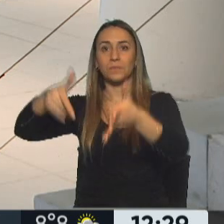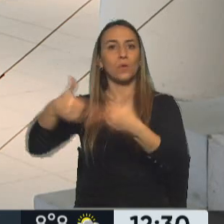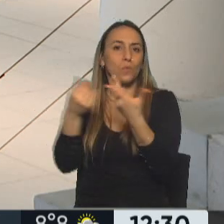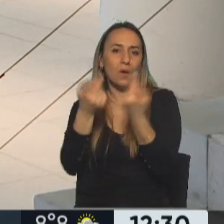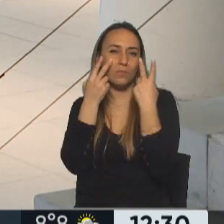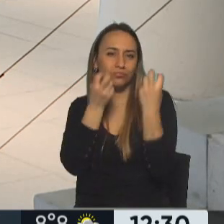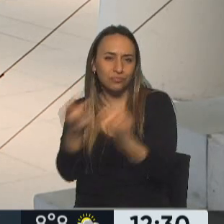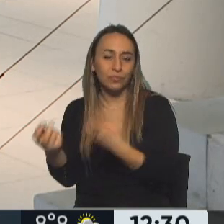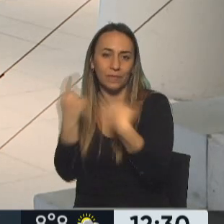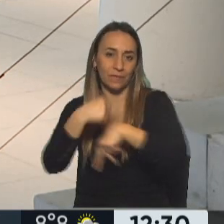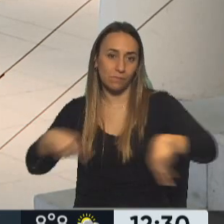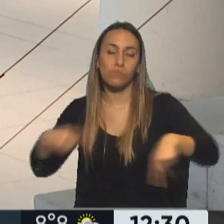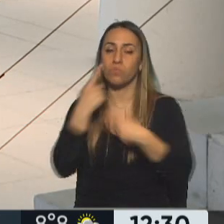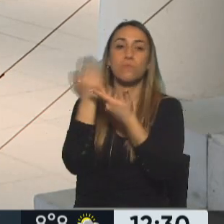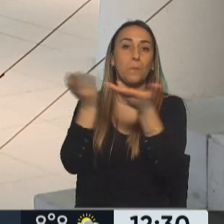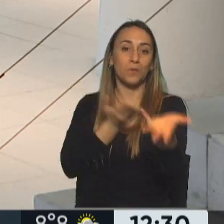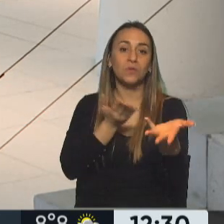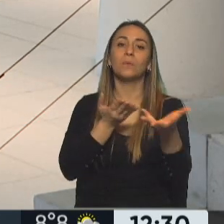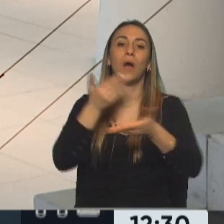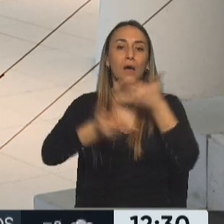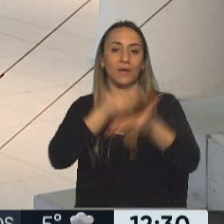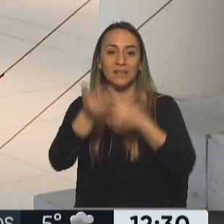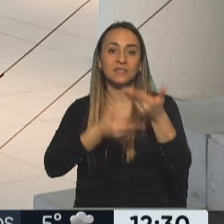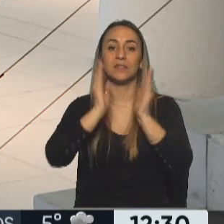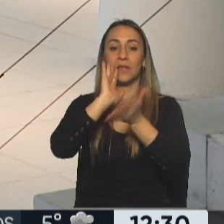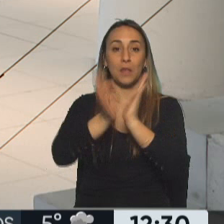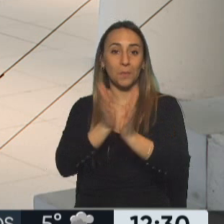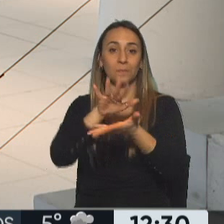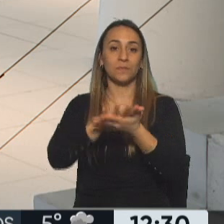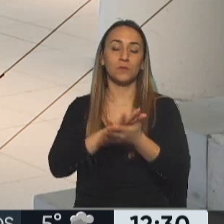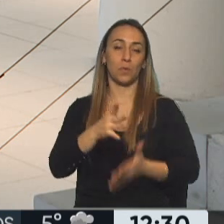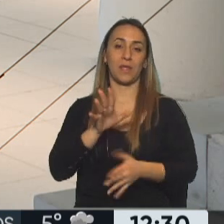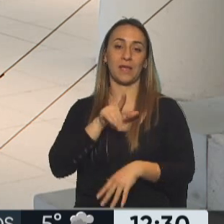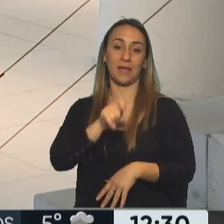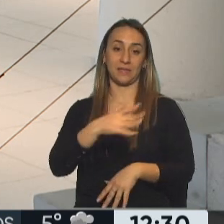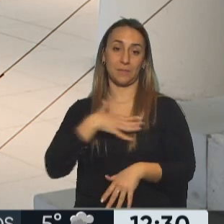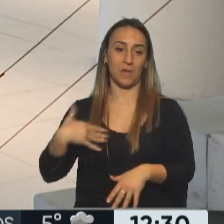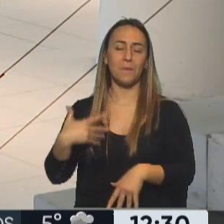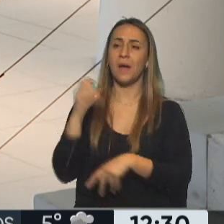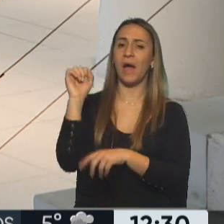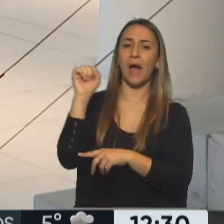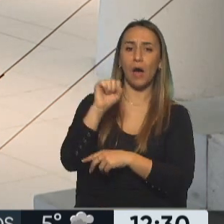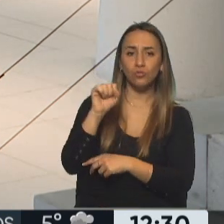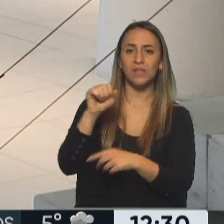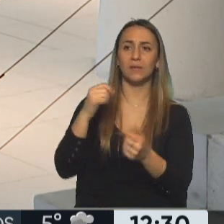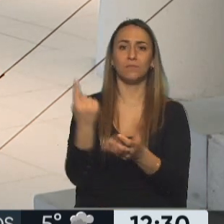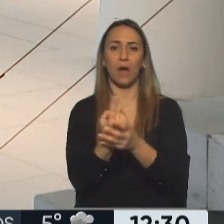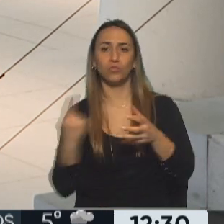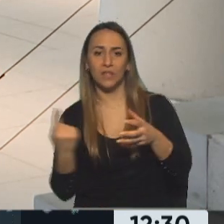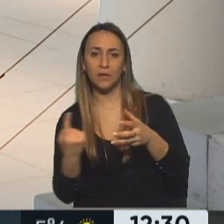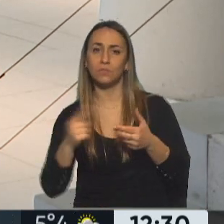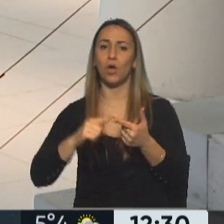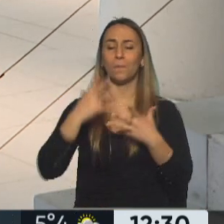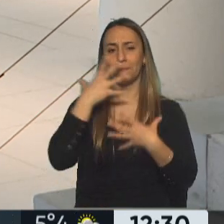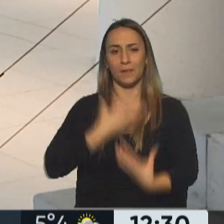contamos los avances en el tratamiento sobre el cáncer de mama, autismo, ansiedad, depresión y también el tomate que se usa